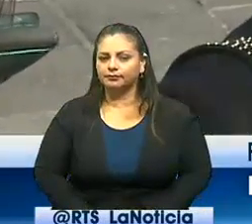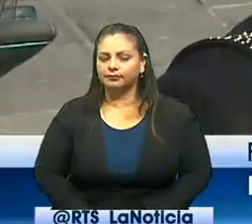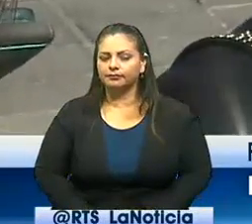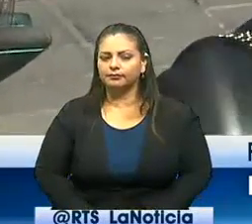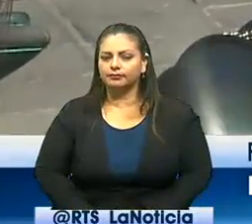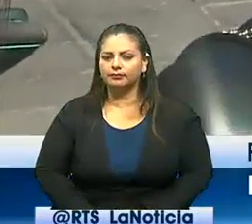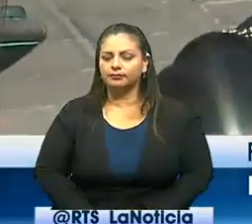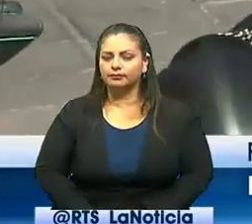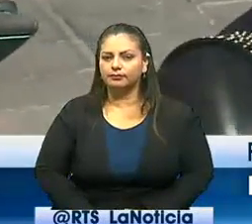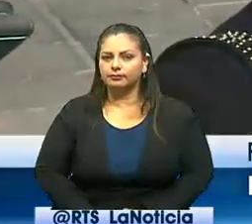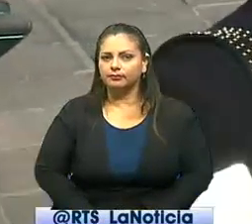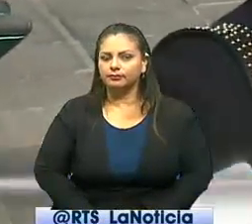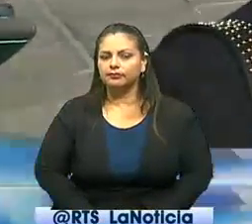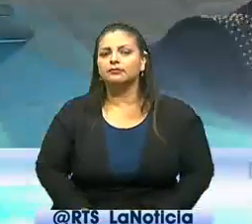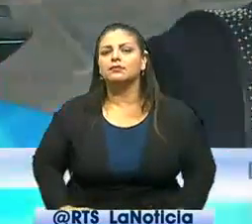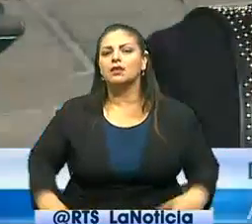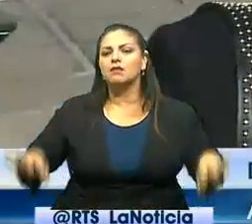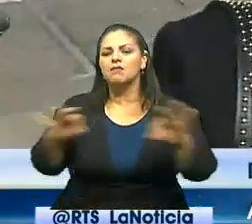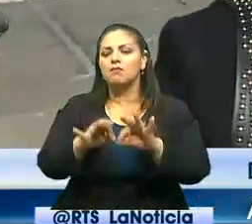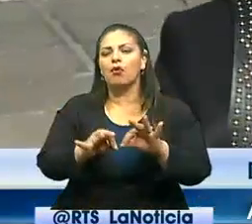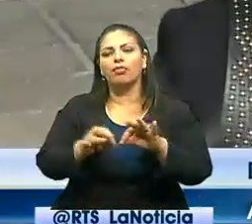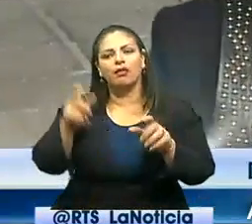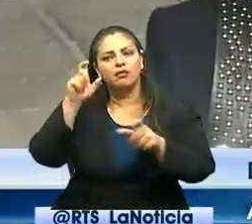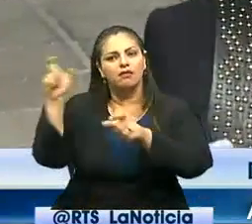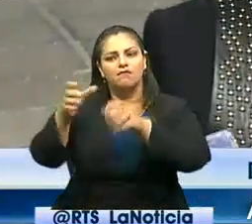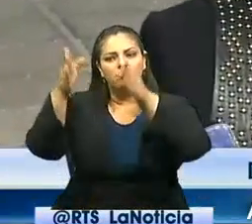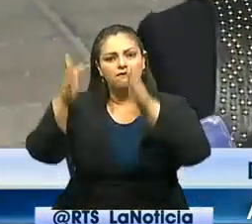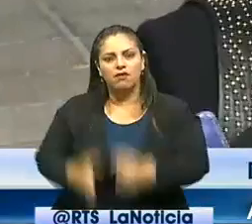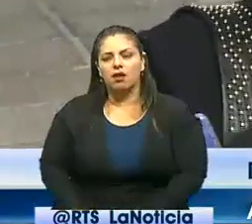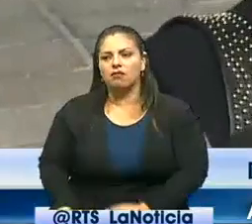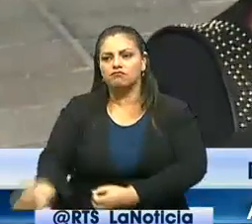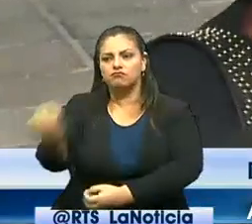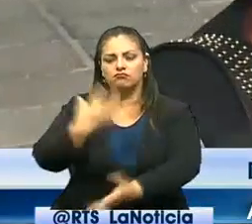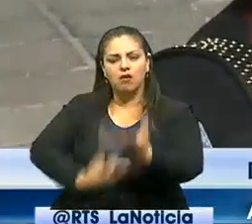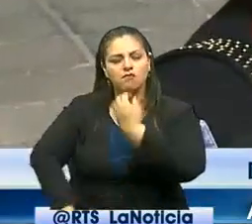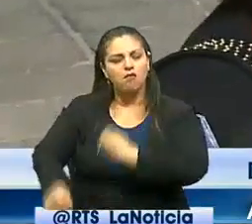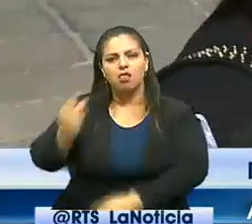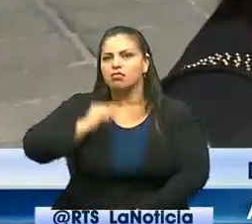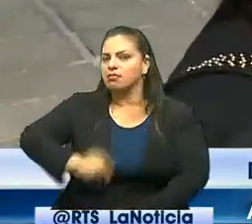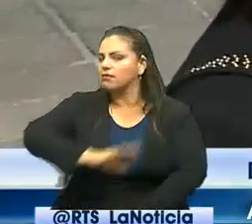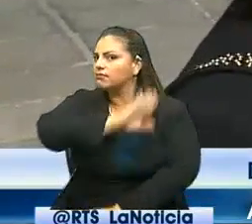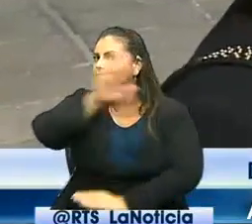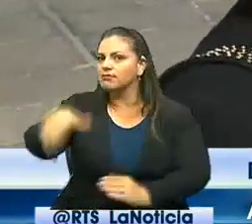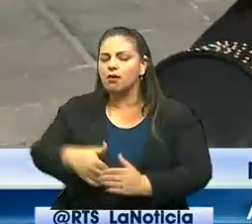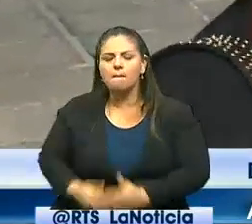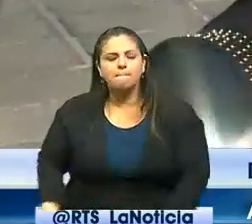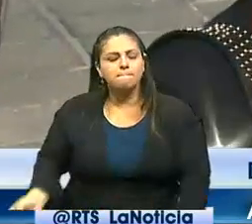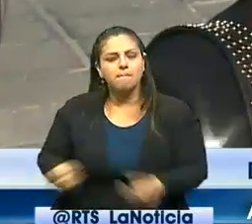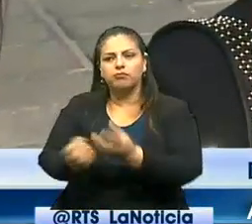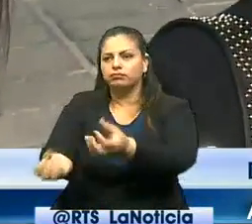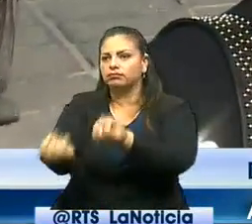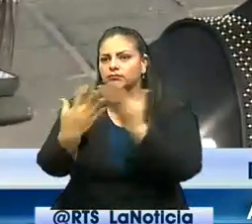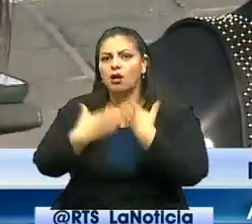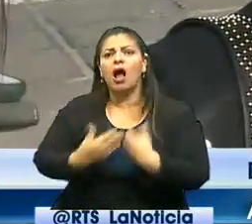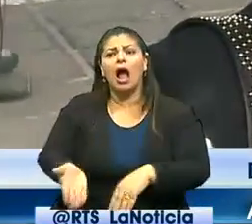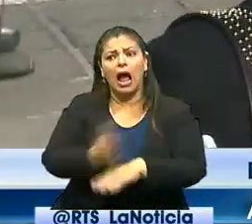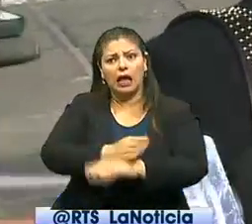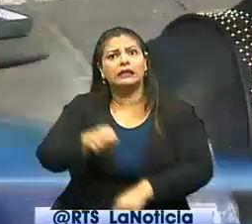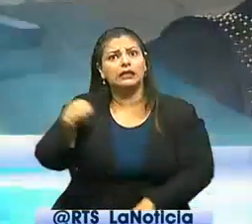Requerimos tener más información. El fiscal ha estado también en Panamá. Hoy vamos a recabar alguna otra